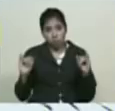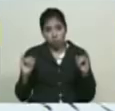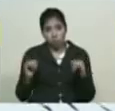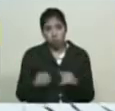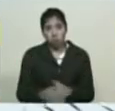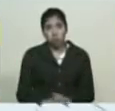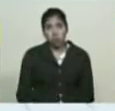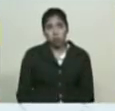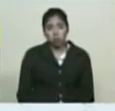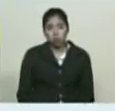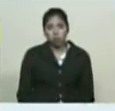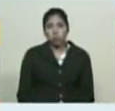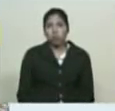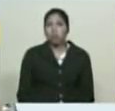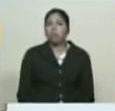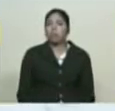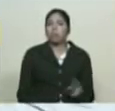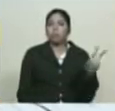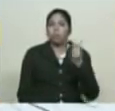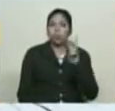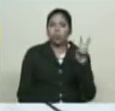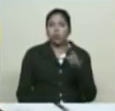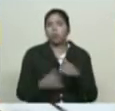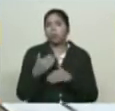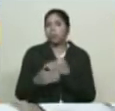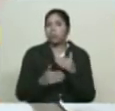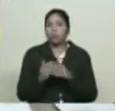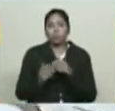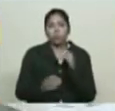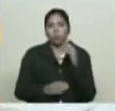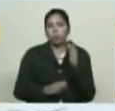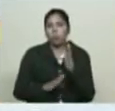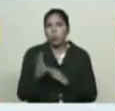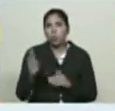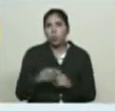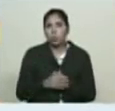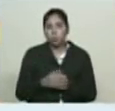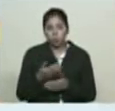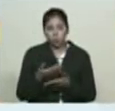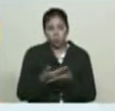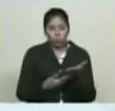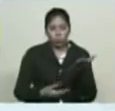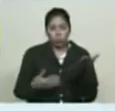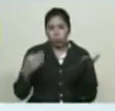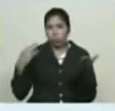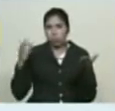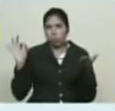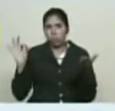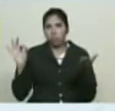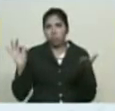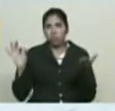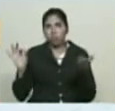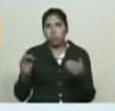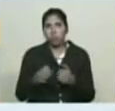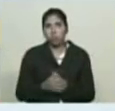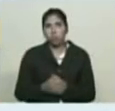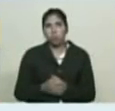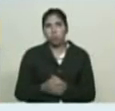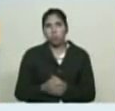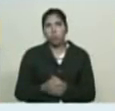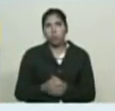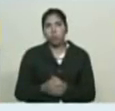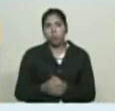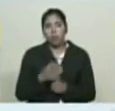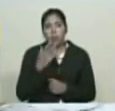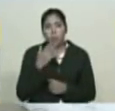la patria productiva, de la patria del futuro. Extraordinario documento. En el campo patriótico,